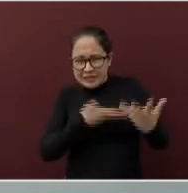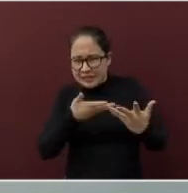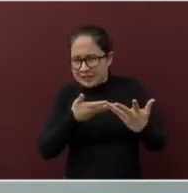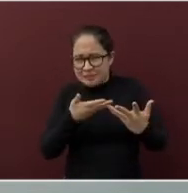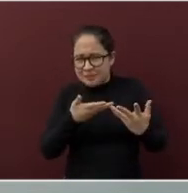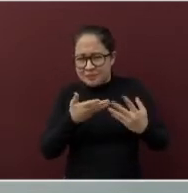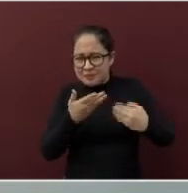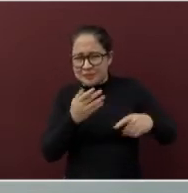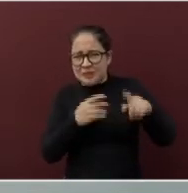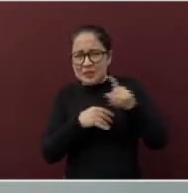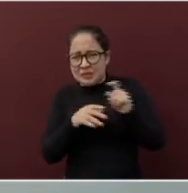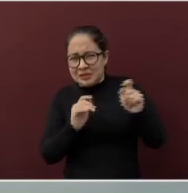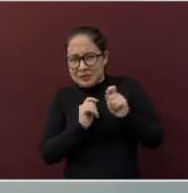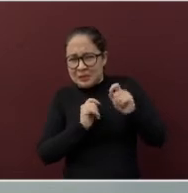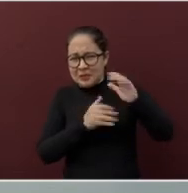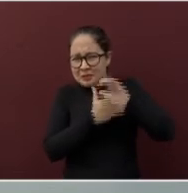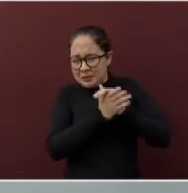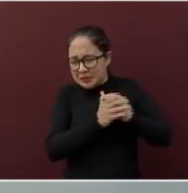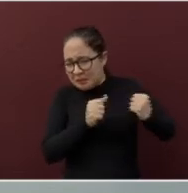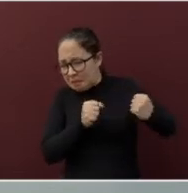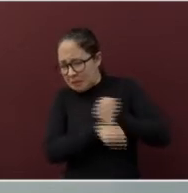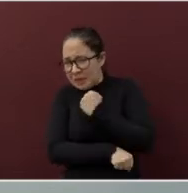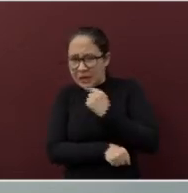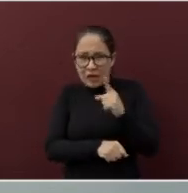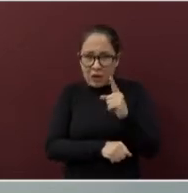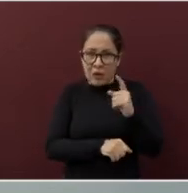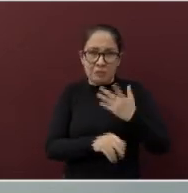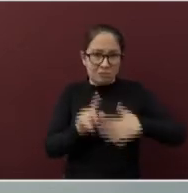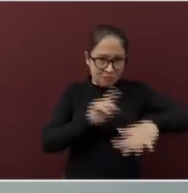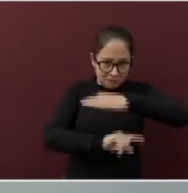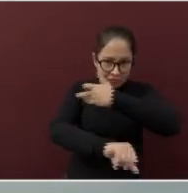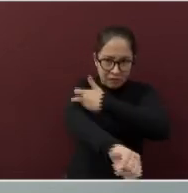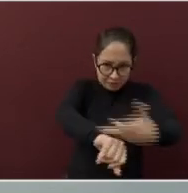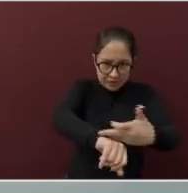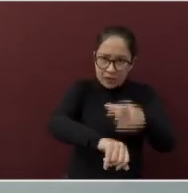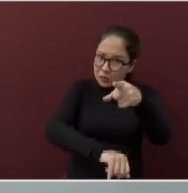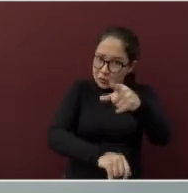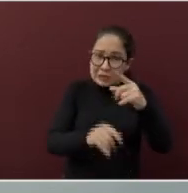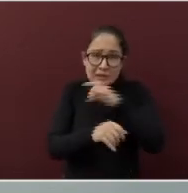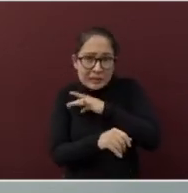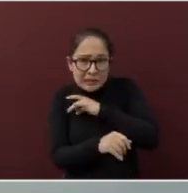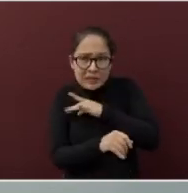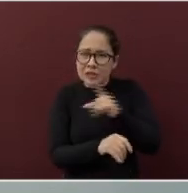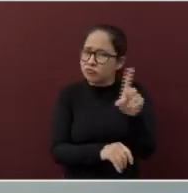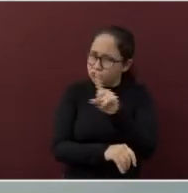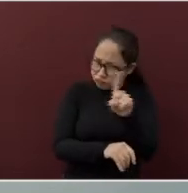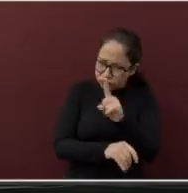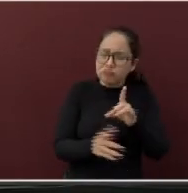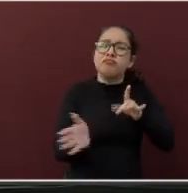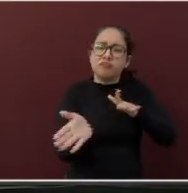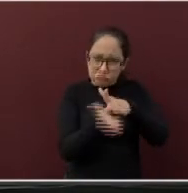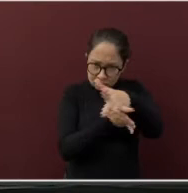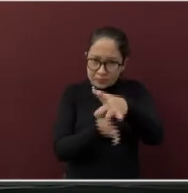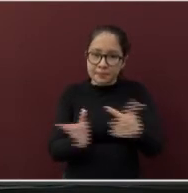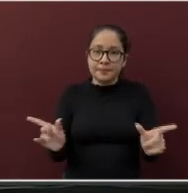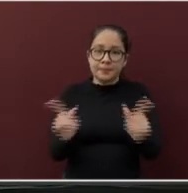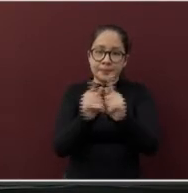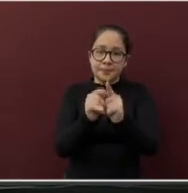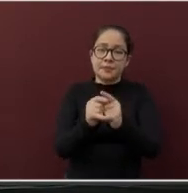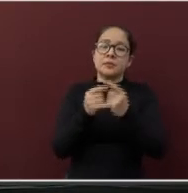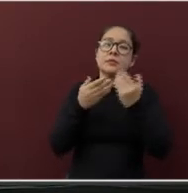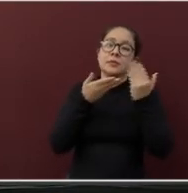y violencia familiar no tengas temor a llamar trabajamos para apoyarte se del uso de la voz al doctor